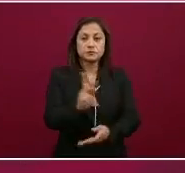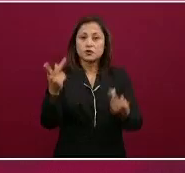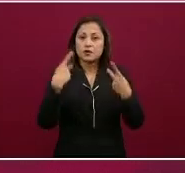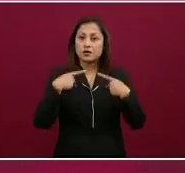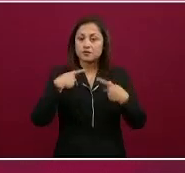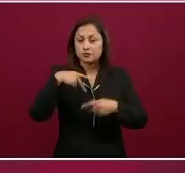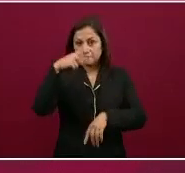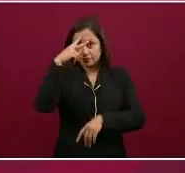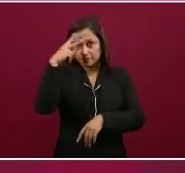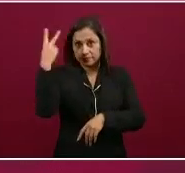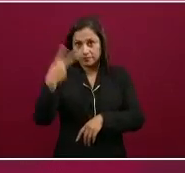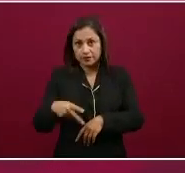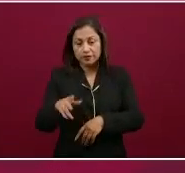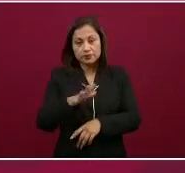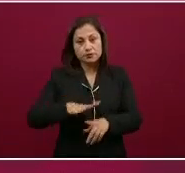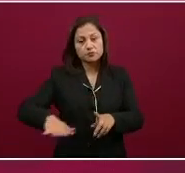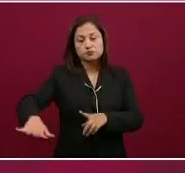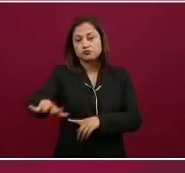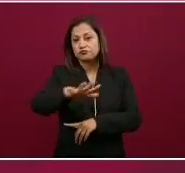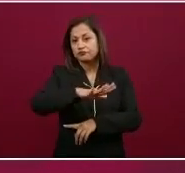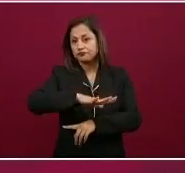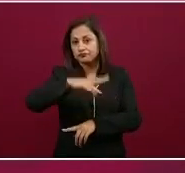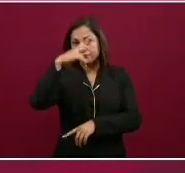mexicanos, al pueblo de México,